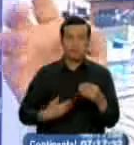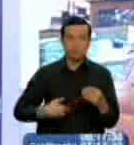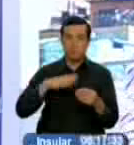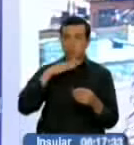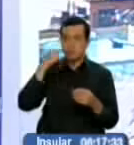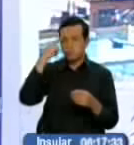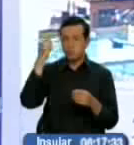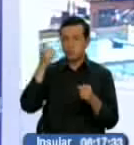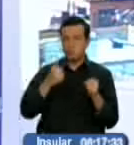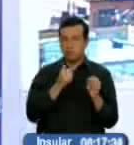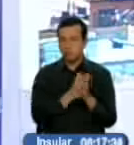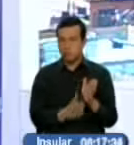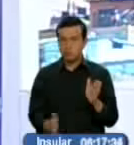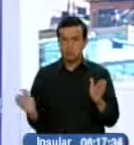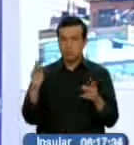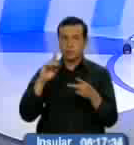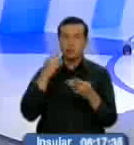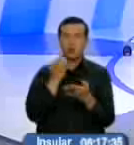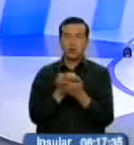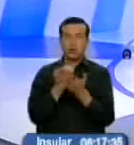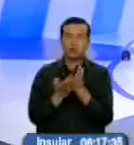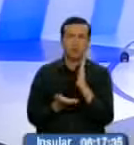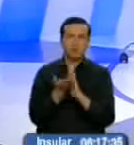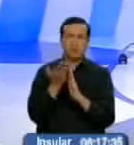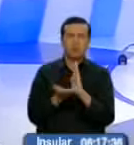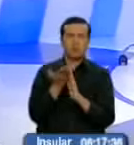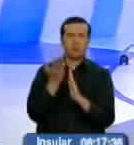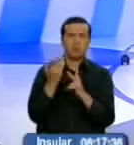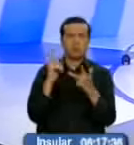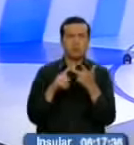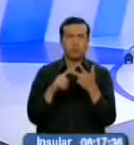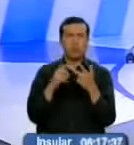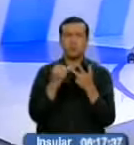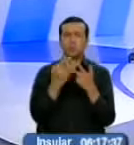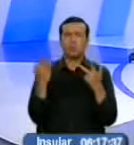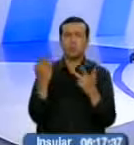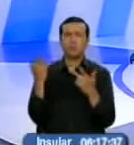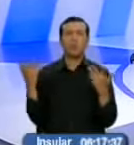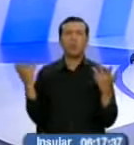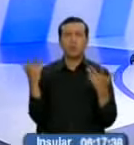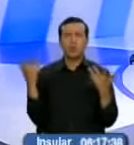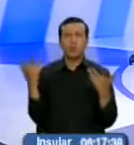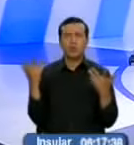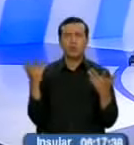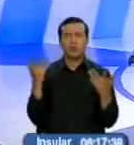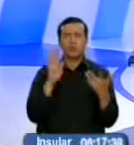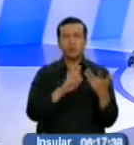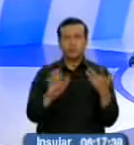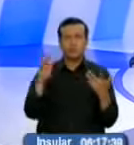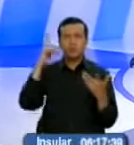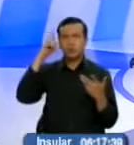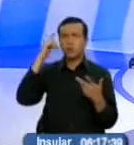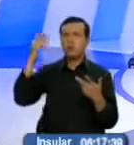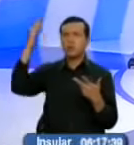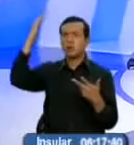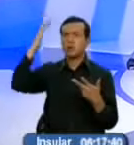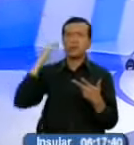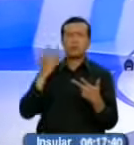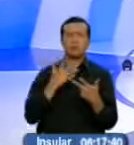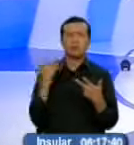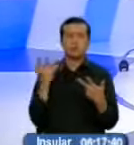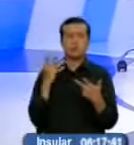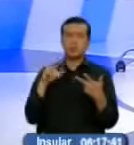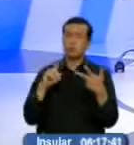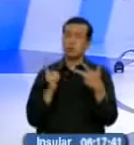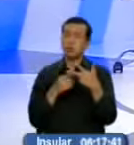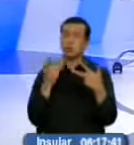durante estos 10 años. Una bonanza económica impresionante, superior a todo lo que recibieron los demás gobiernos desde la era democrática.